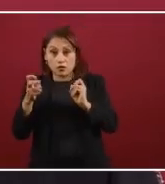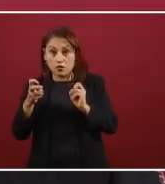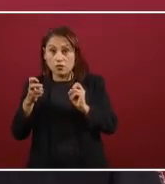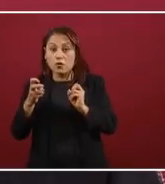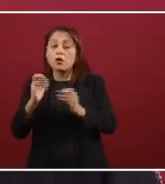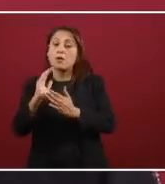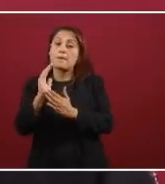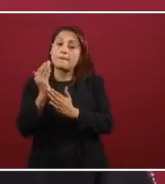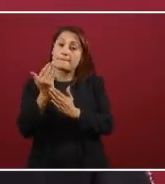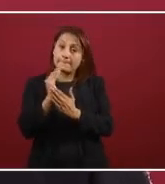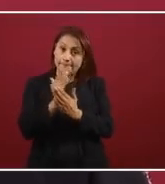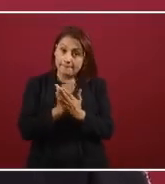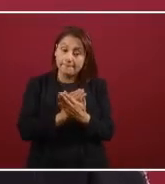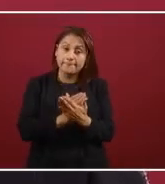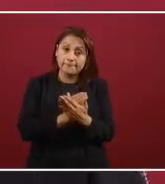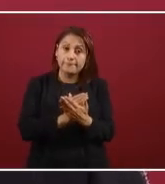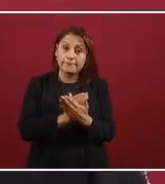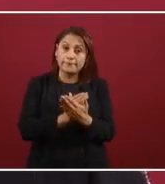en